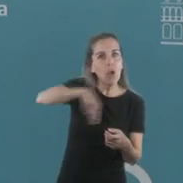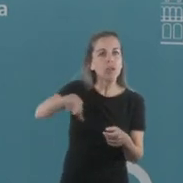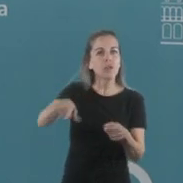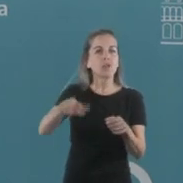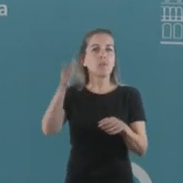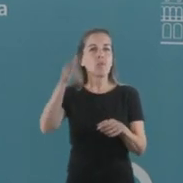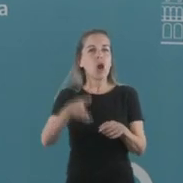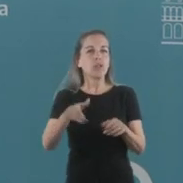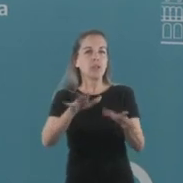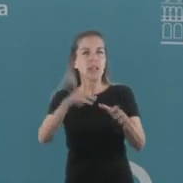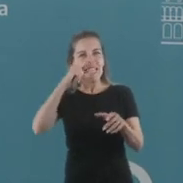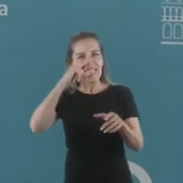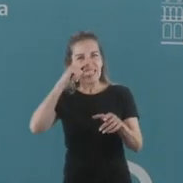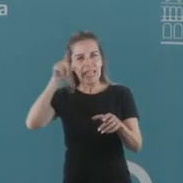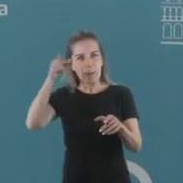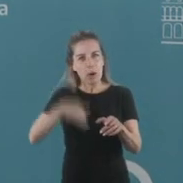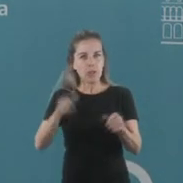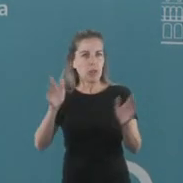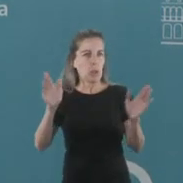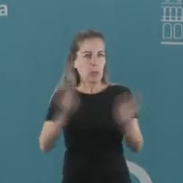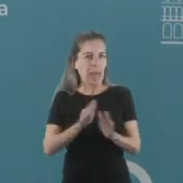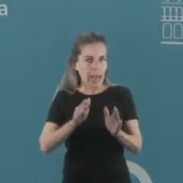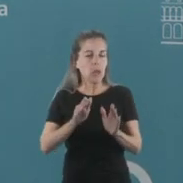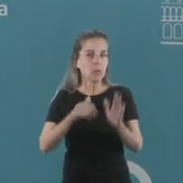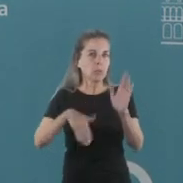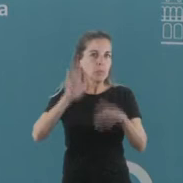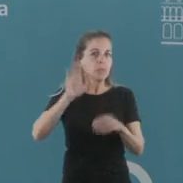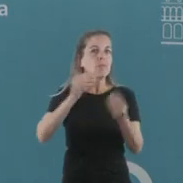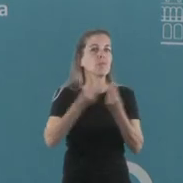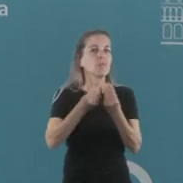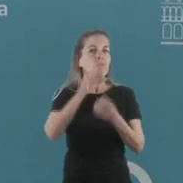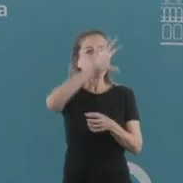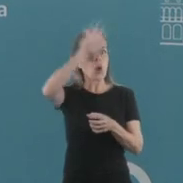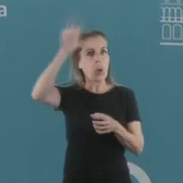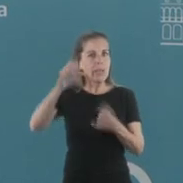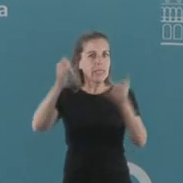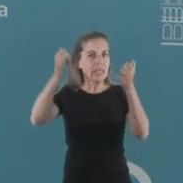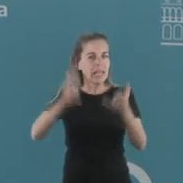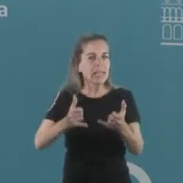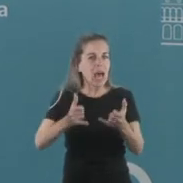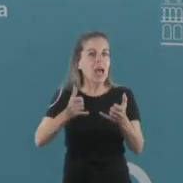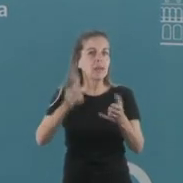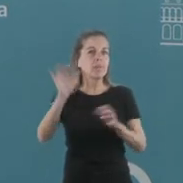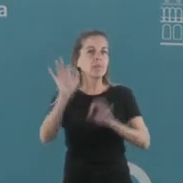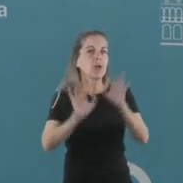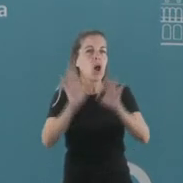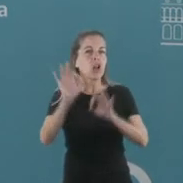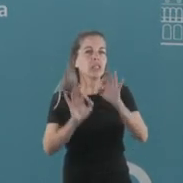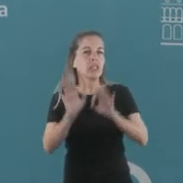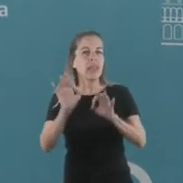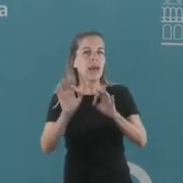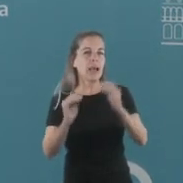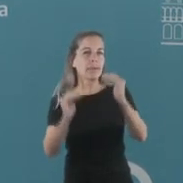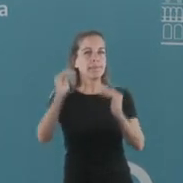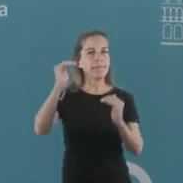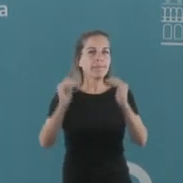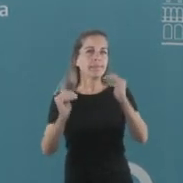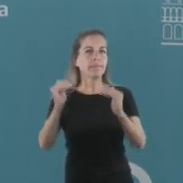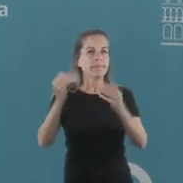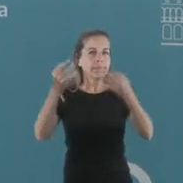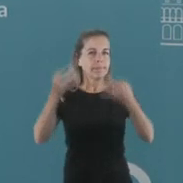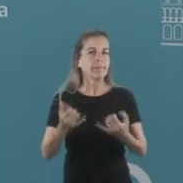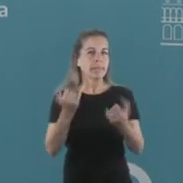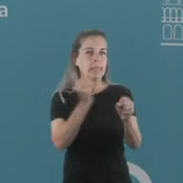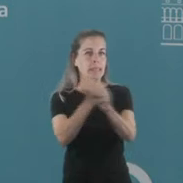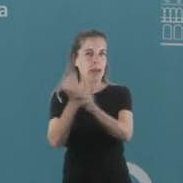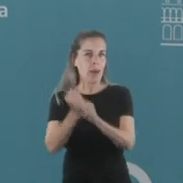menos de 7 puntos e incluso en muchas provincias contamos ya con índices que se consideran estadísticamente como de pleno empleo.